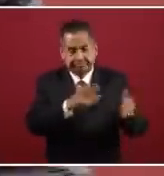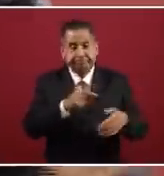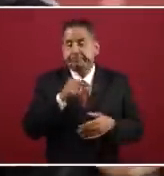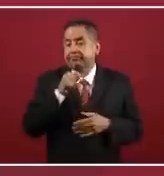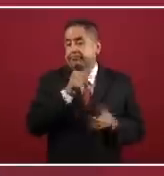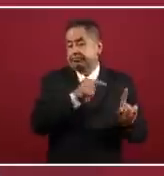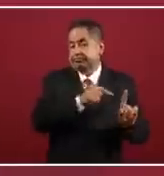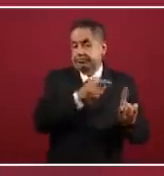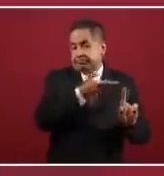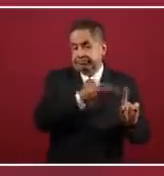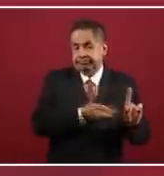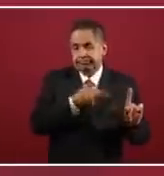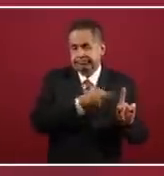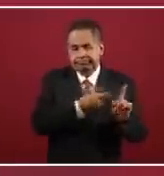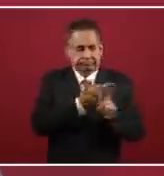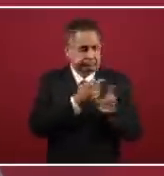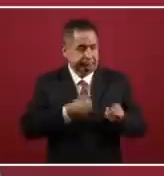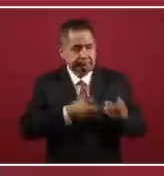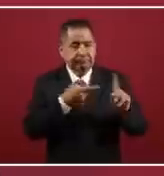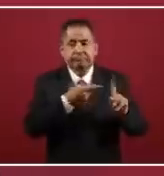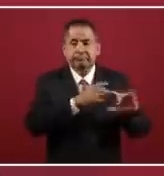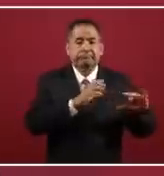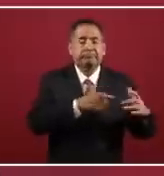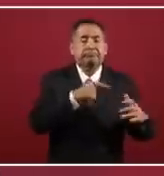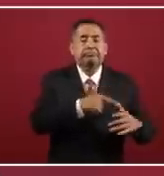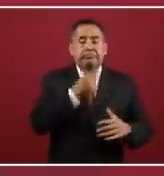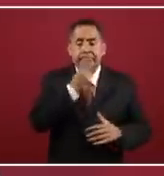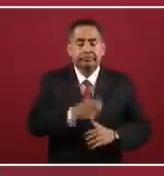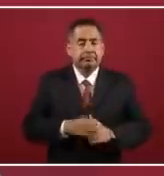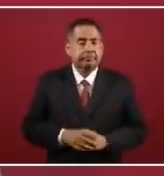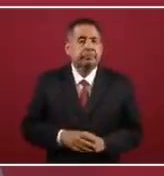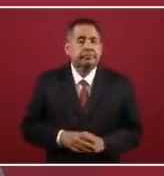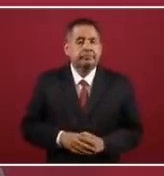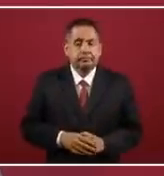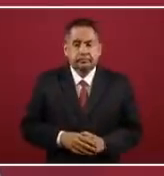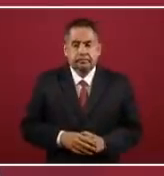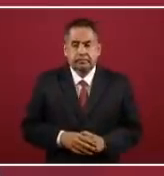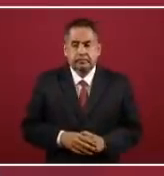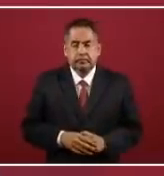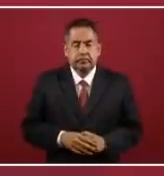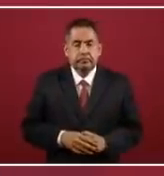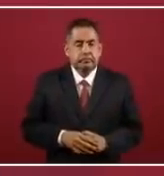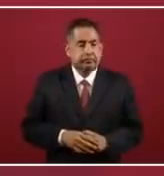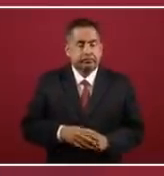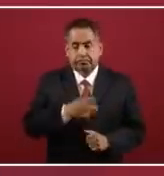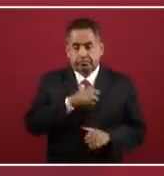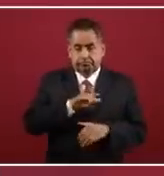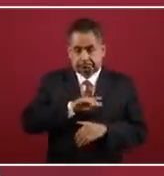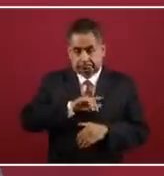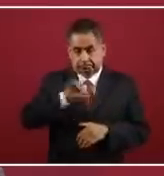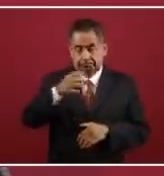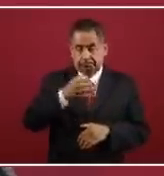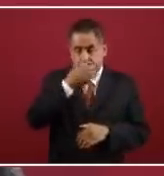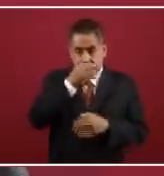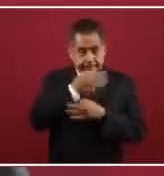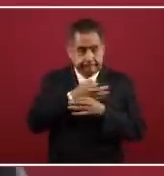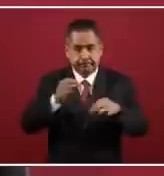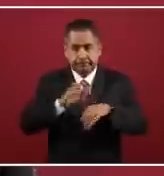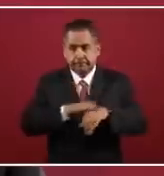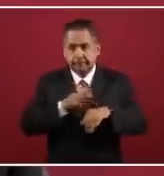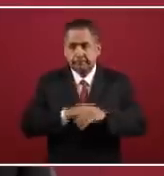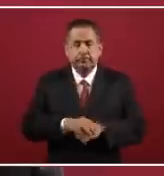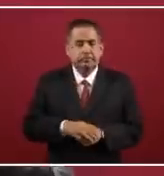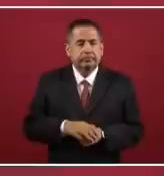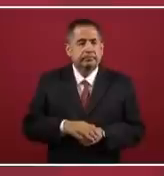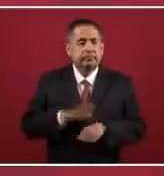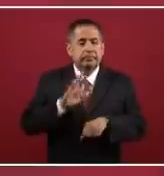de hacerlo, tiene toda la libertad. Entonces anuncia de que va a haber una